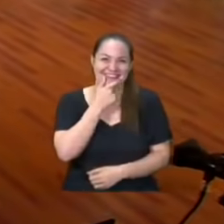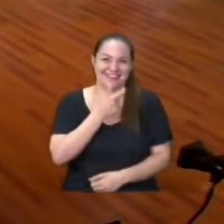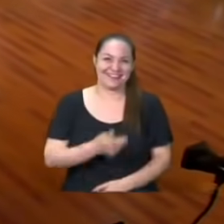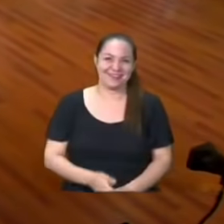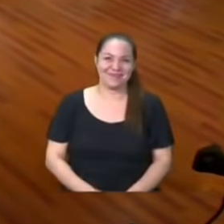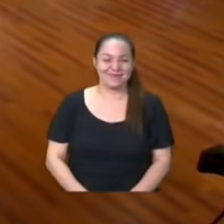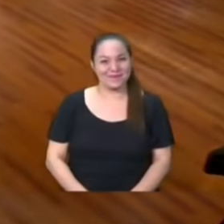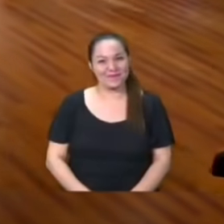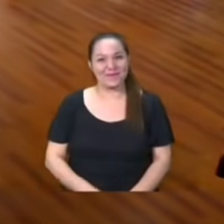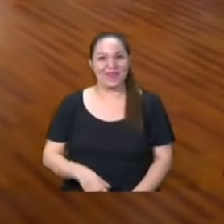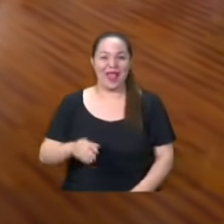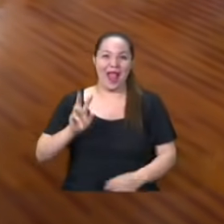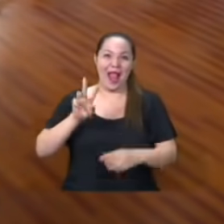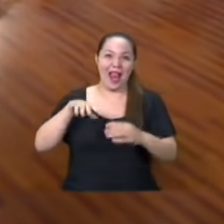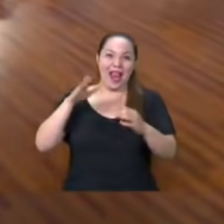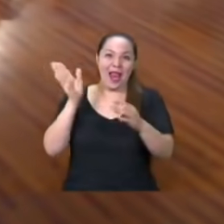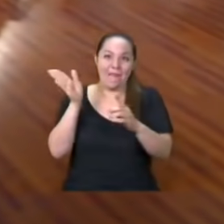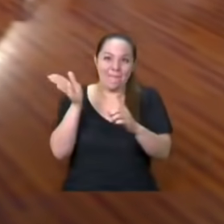Le pegó el...